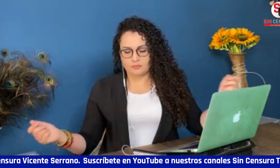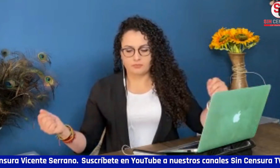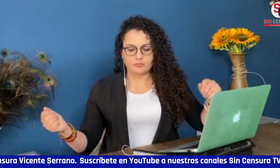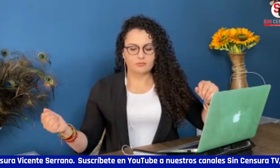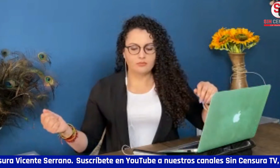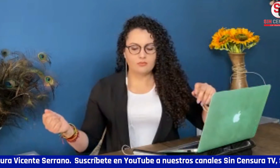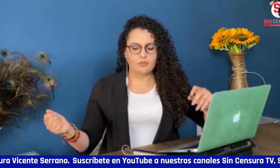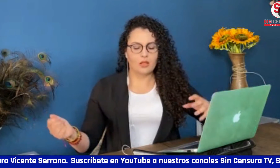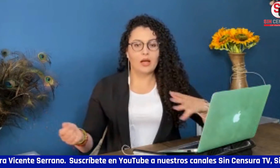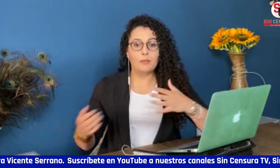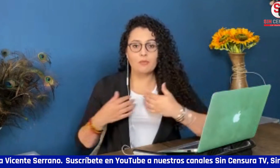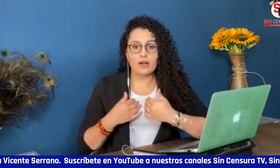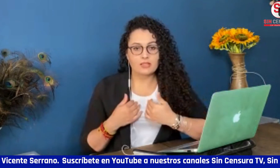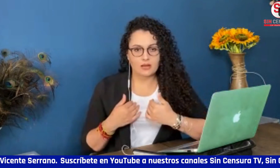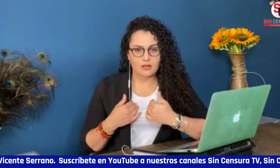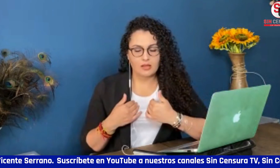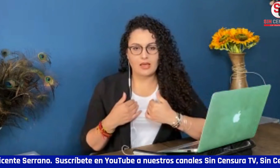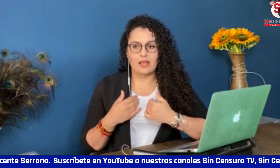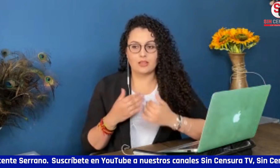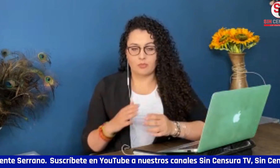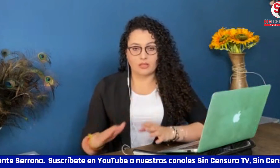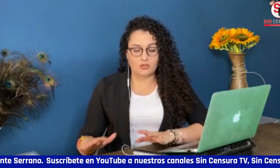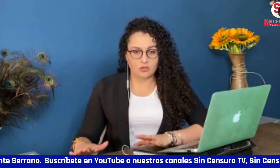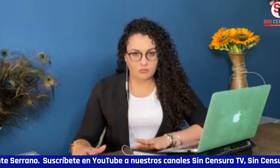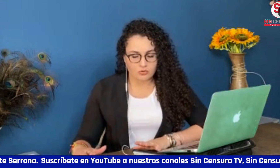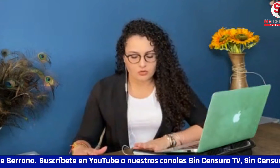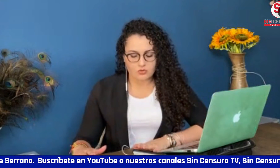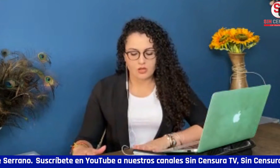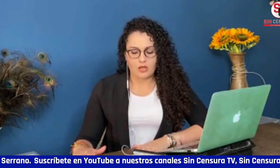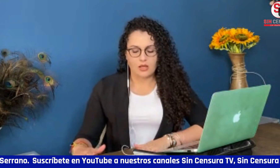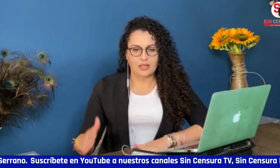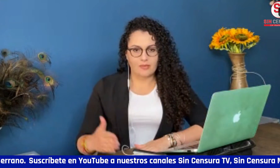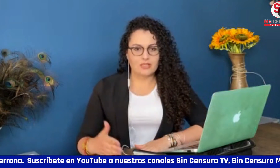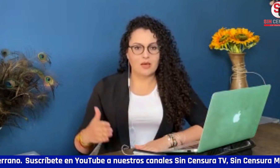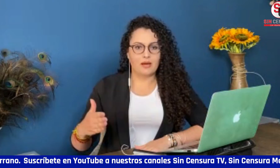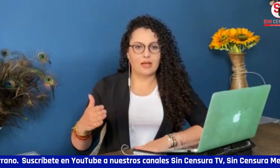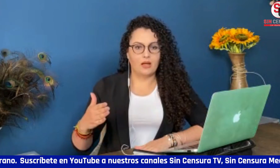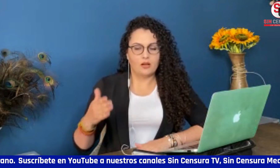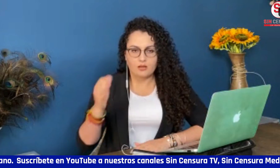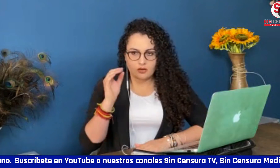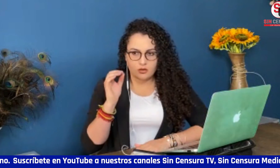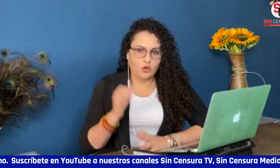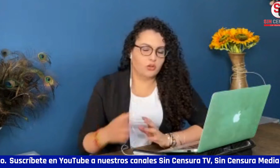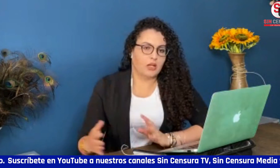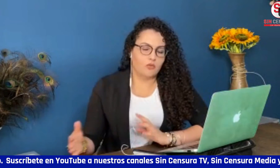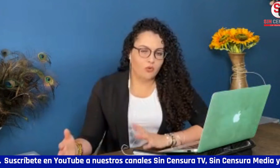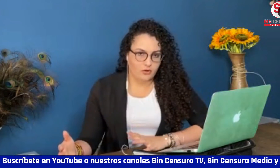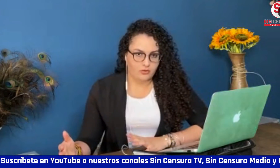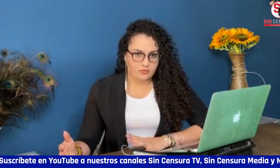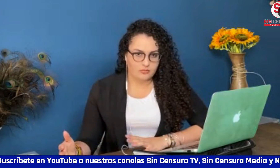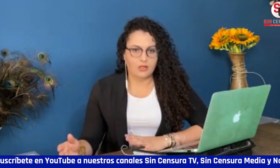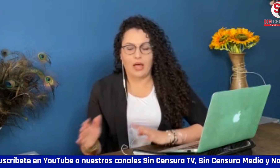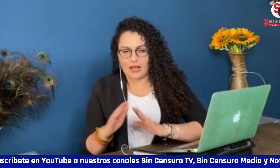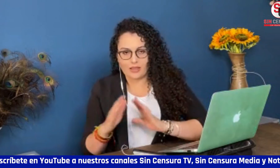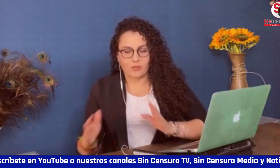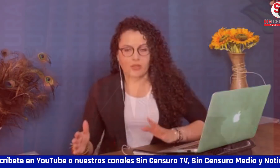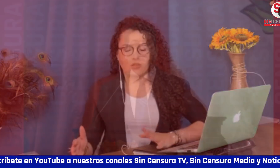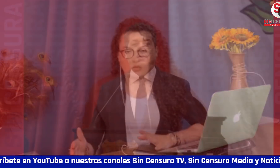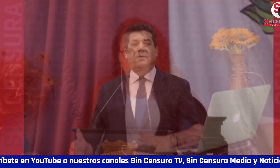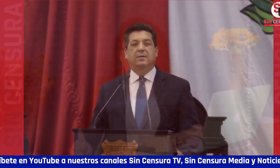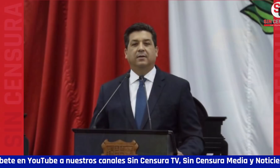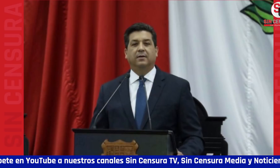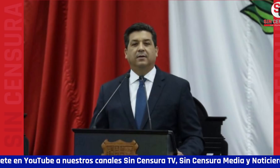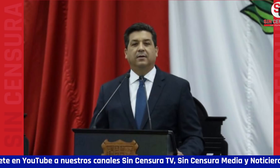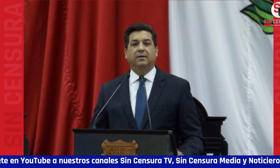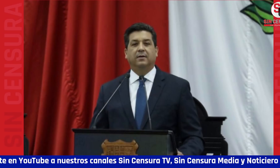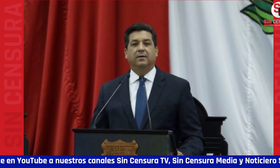esto. A mi parecer, y a la interpretación de muchos, cabeza de vaca no tiene fuero. A la